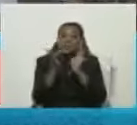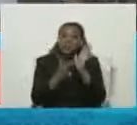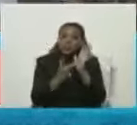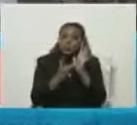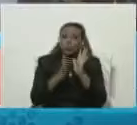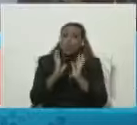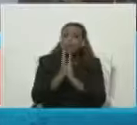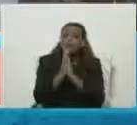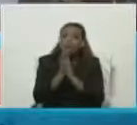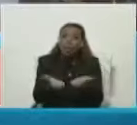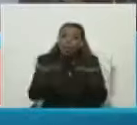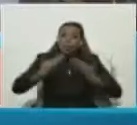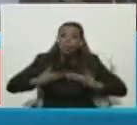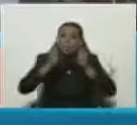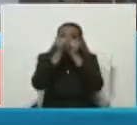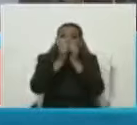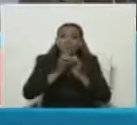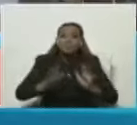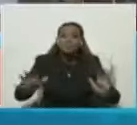bendiciones,